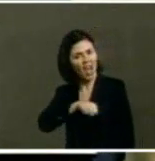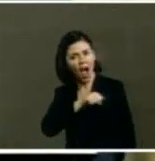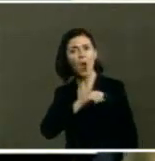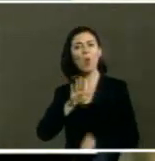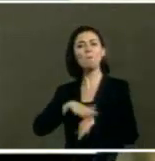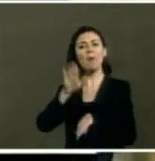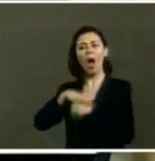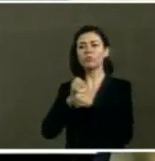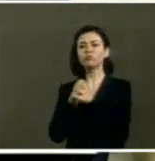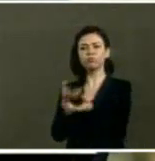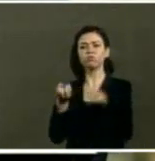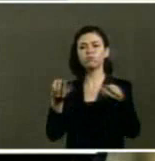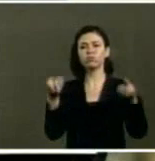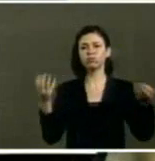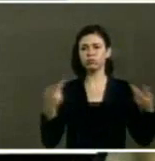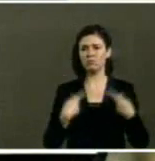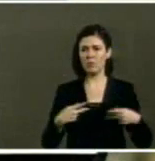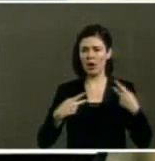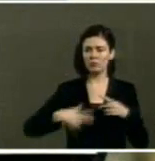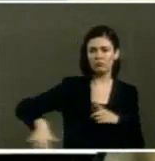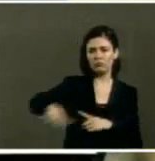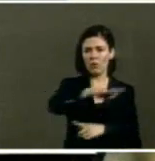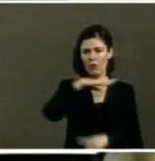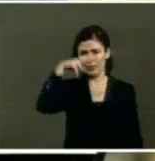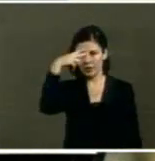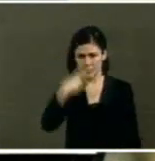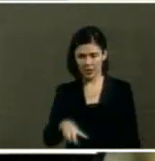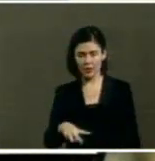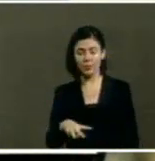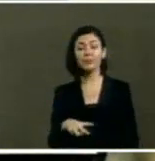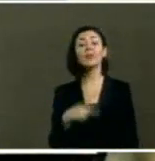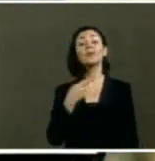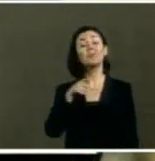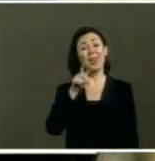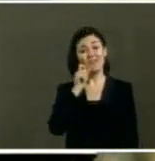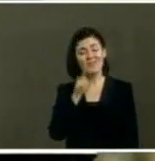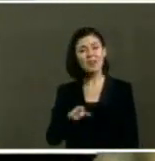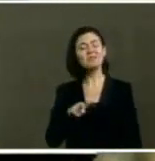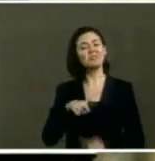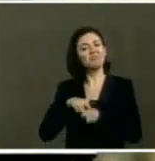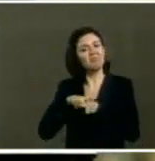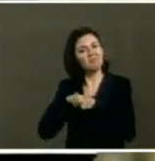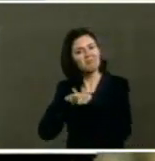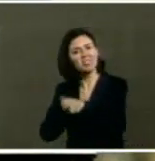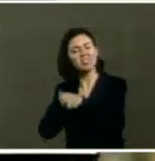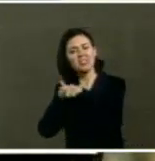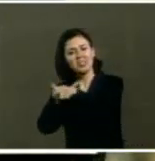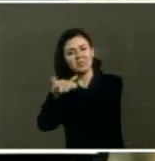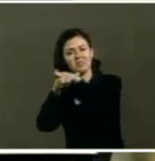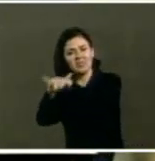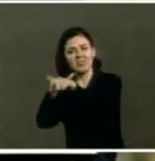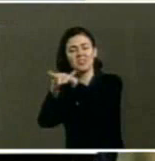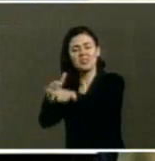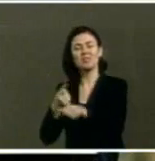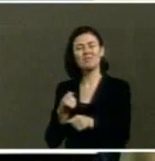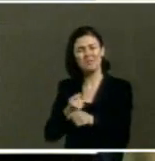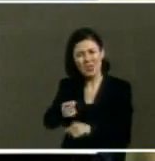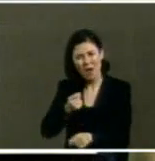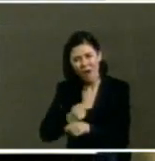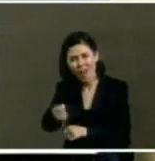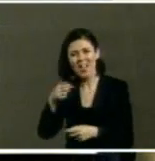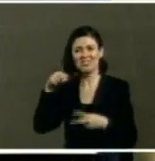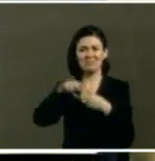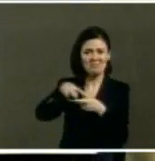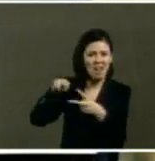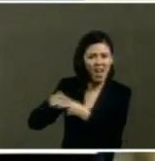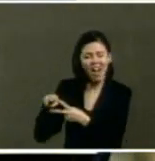otra parte hemos padecido también la persistencia de la violencia. En el mismo periodo tuvimos uno de